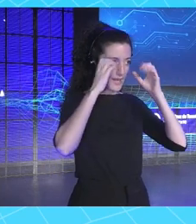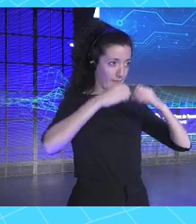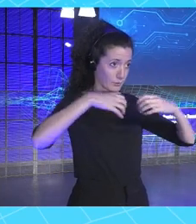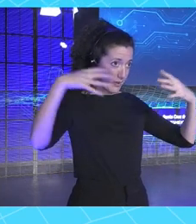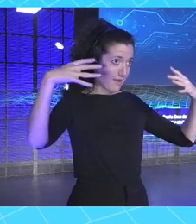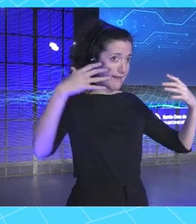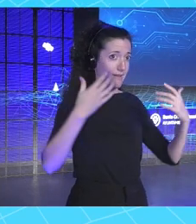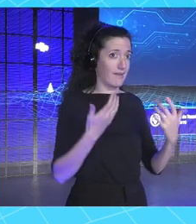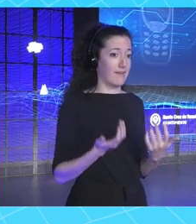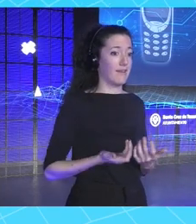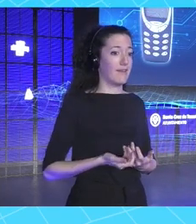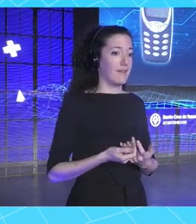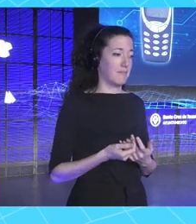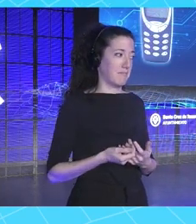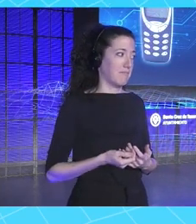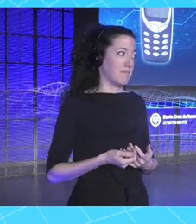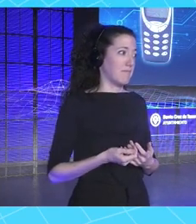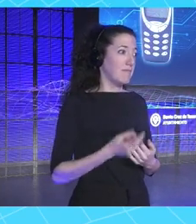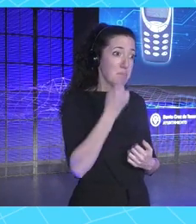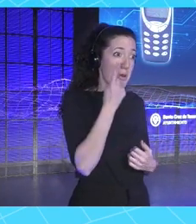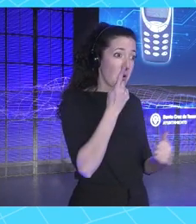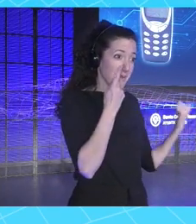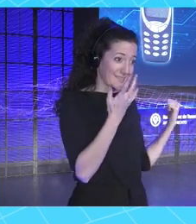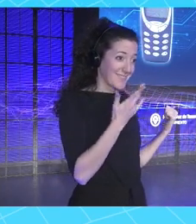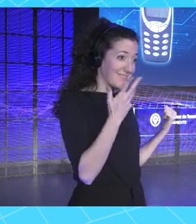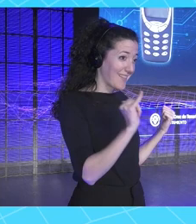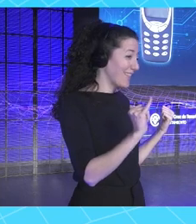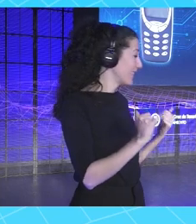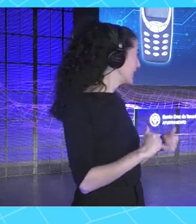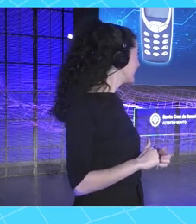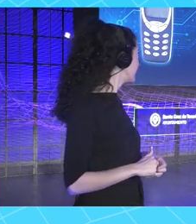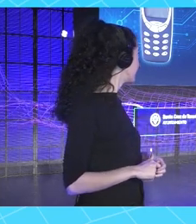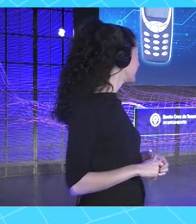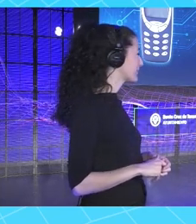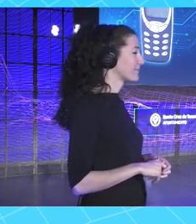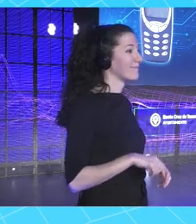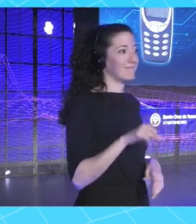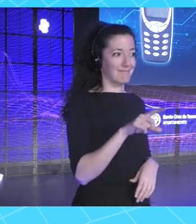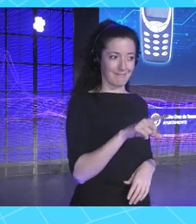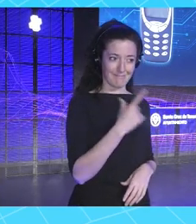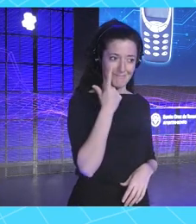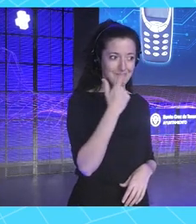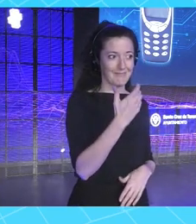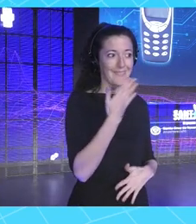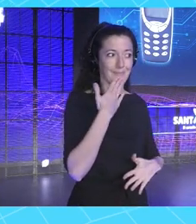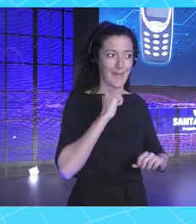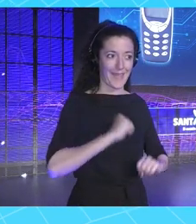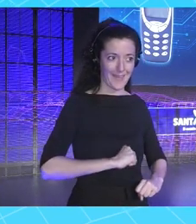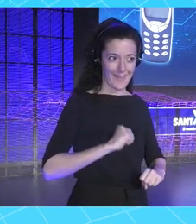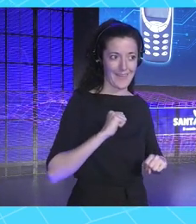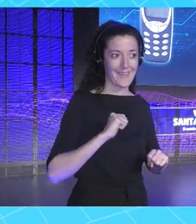ayer ha tenido un móvil como este aquí los años pesan eh